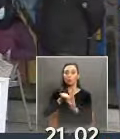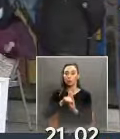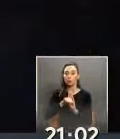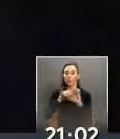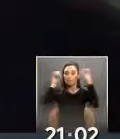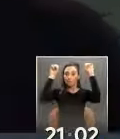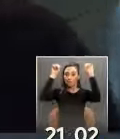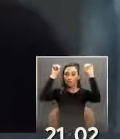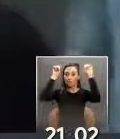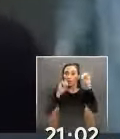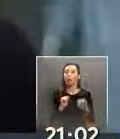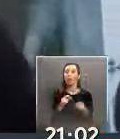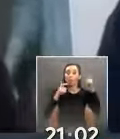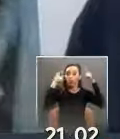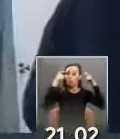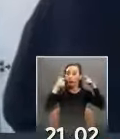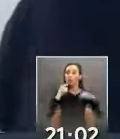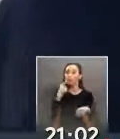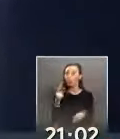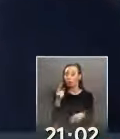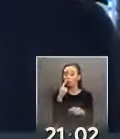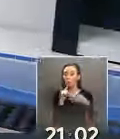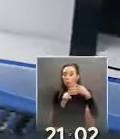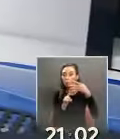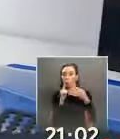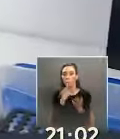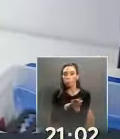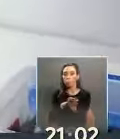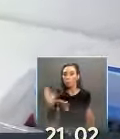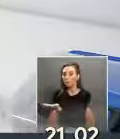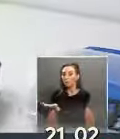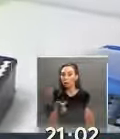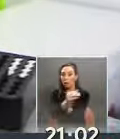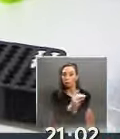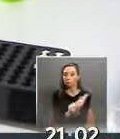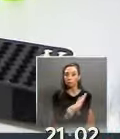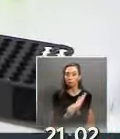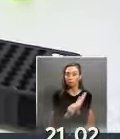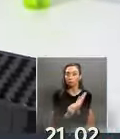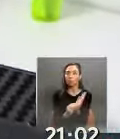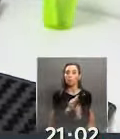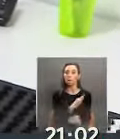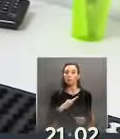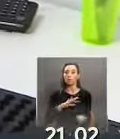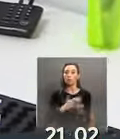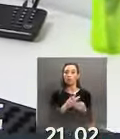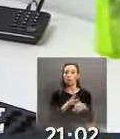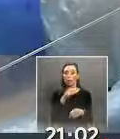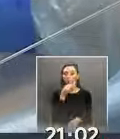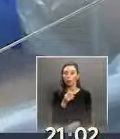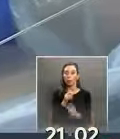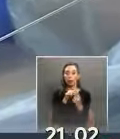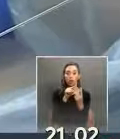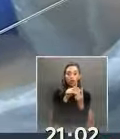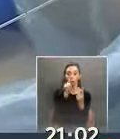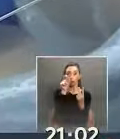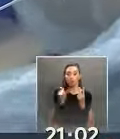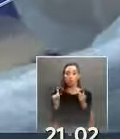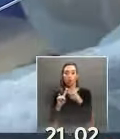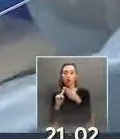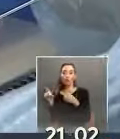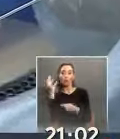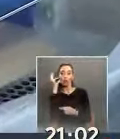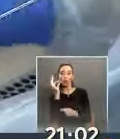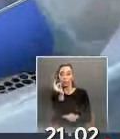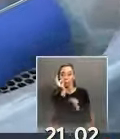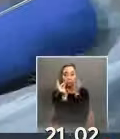Talca indicó que ya cuentan con varias evidencias incautadas, mientras que desde el MinSal se confirmó que los dos contactos estrechos que habían sido